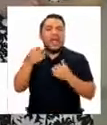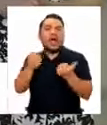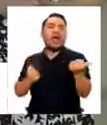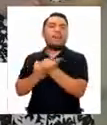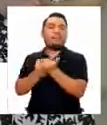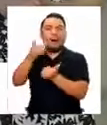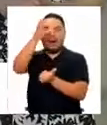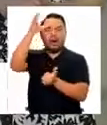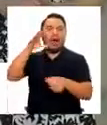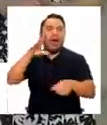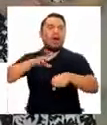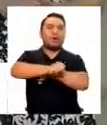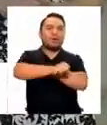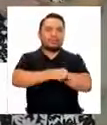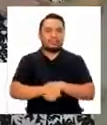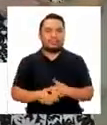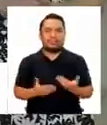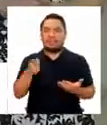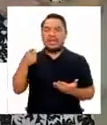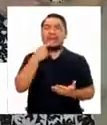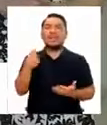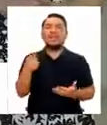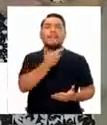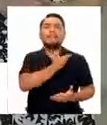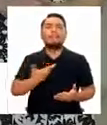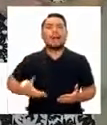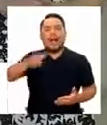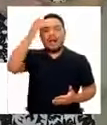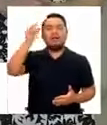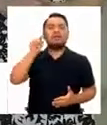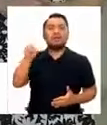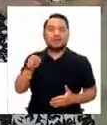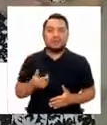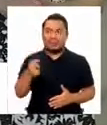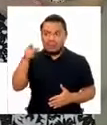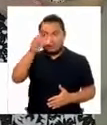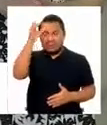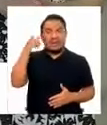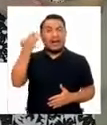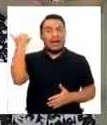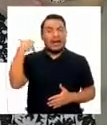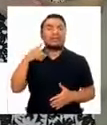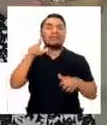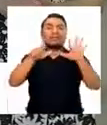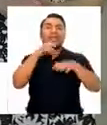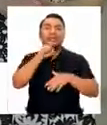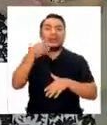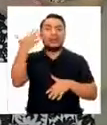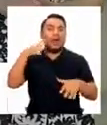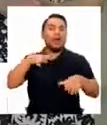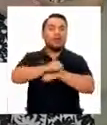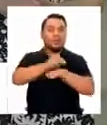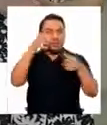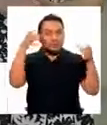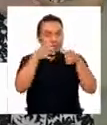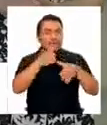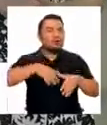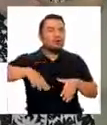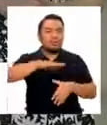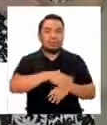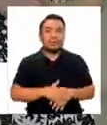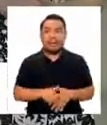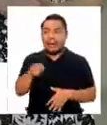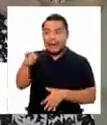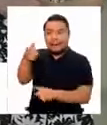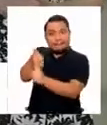Estado que diera el ahora expresidente Pedro Castillo el 7 de diciembre del año 2022, el mismo que